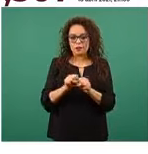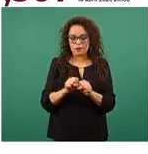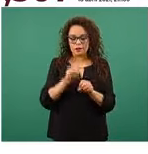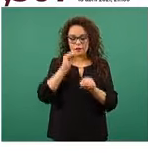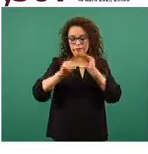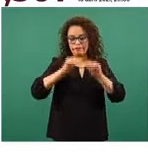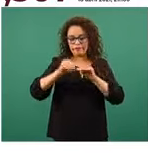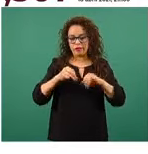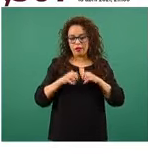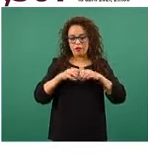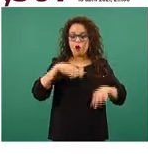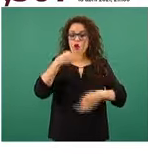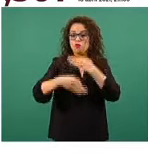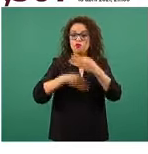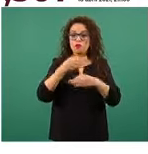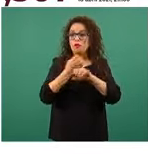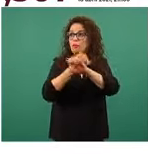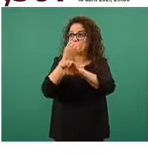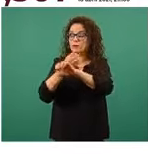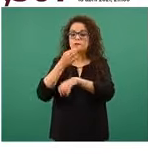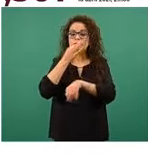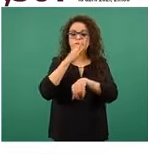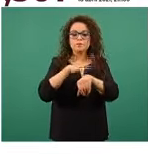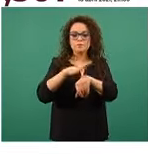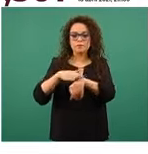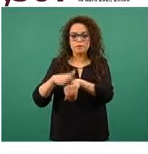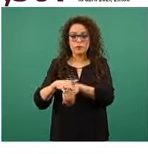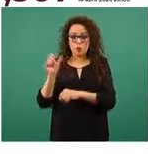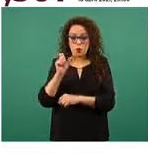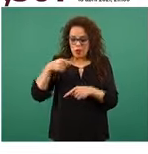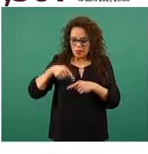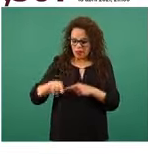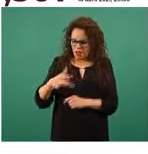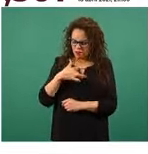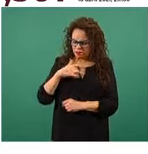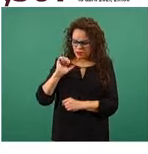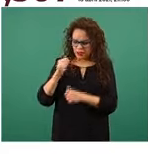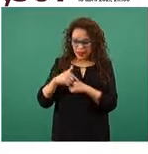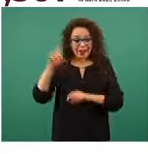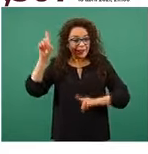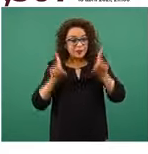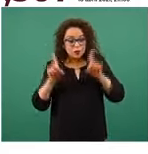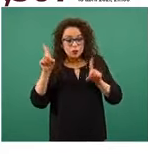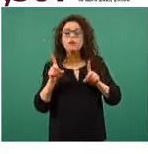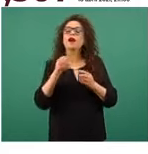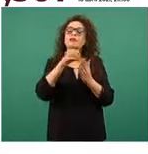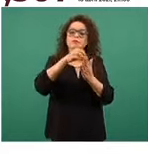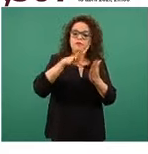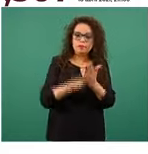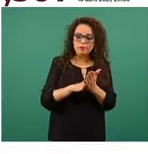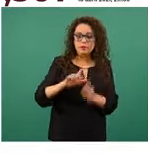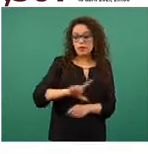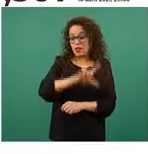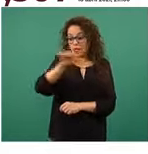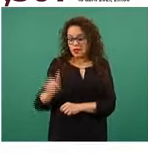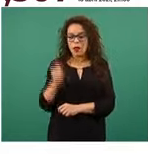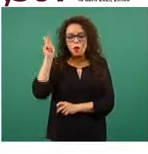las entidades federativas notifican sus casos desde que son sospechosos y a través de los diferentes mecanismos de pruebas de